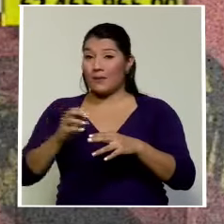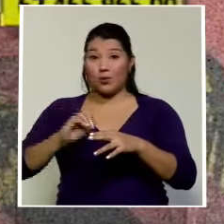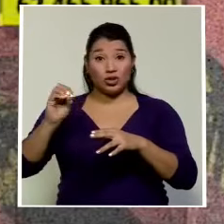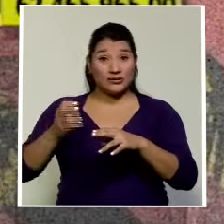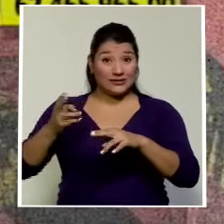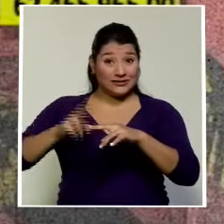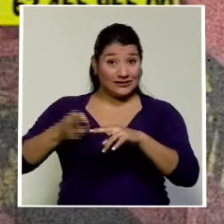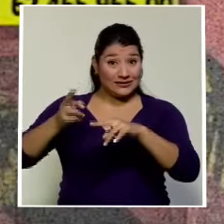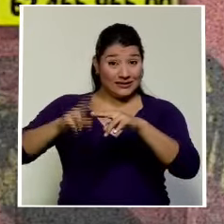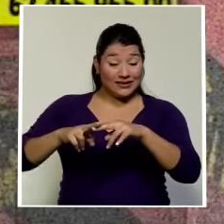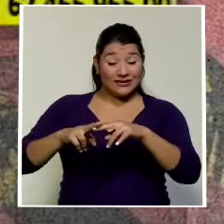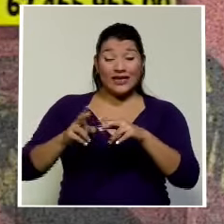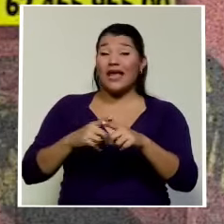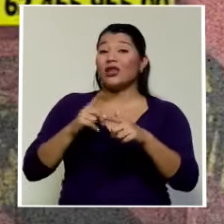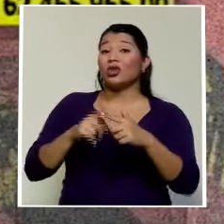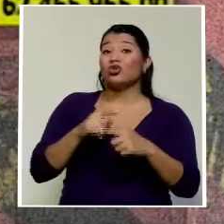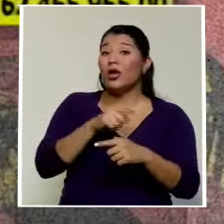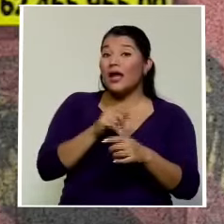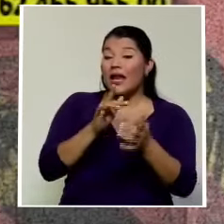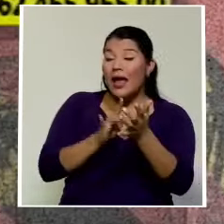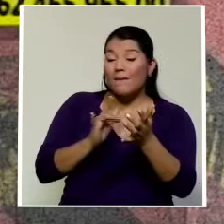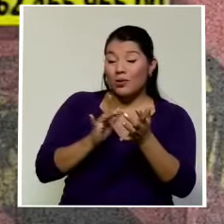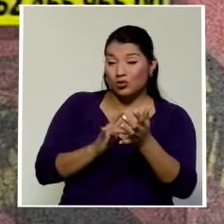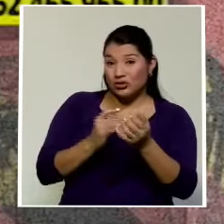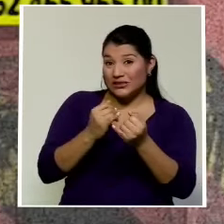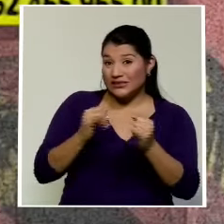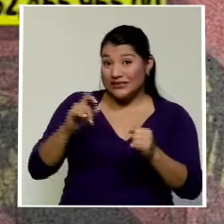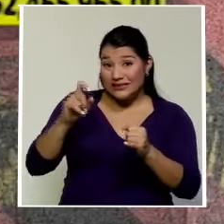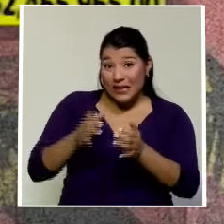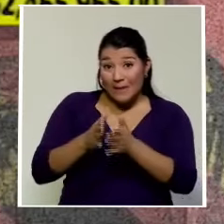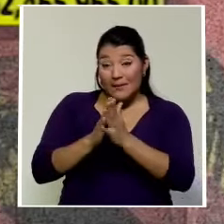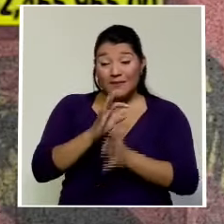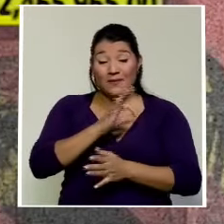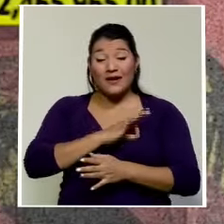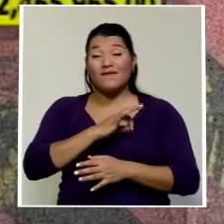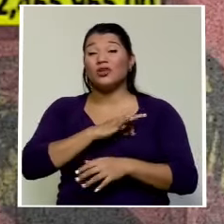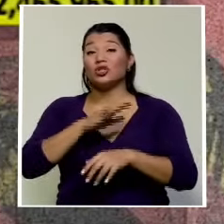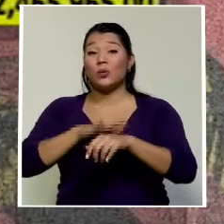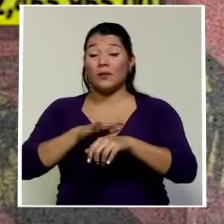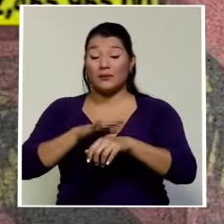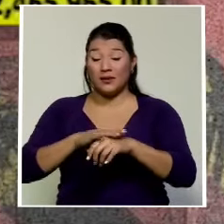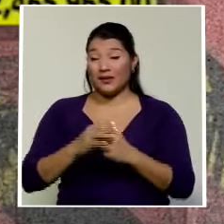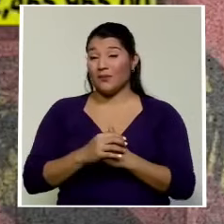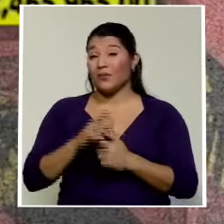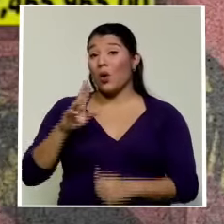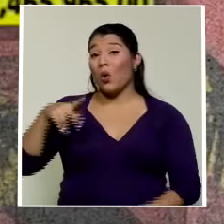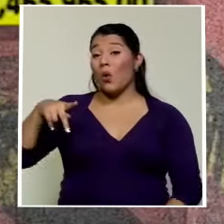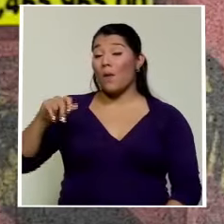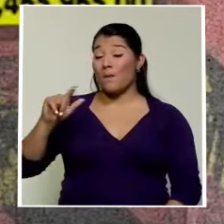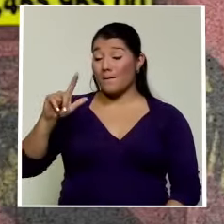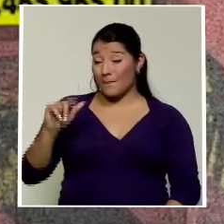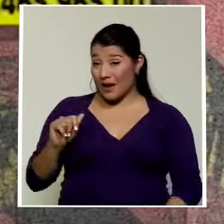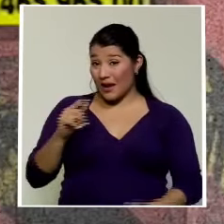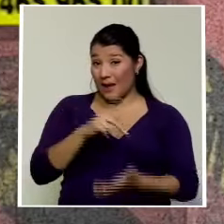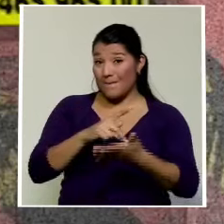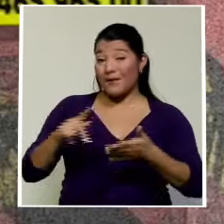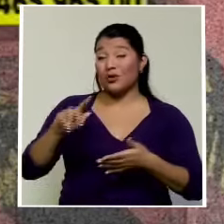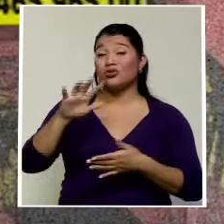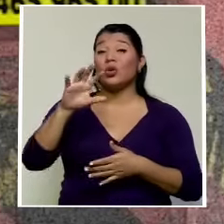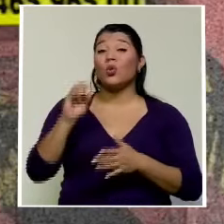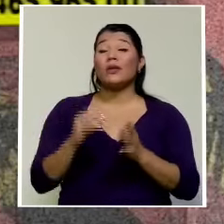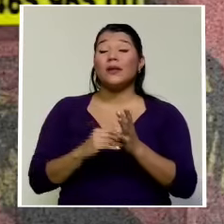fisco sin necesidad de solicitar el beneficio. En ese periodo, Upala Agrícola pagó 50 millones